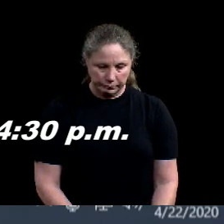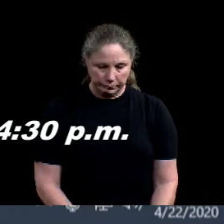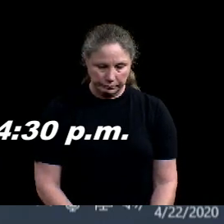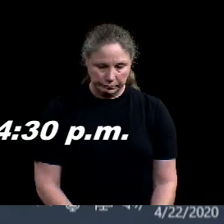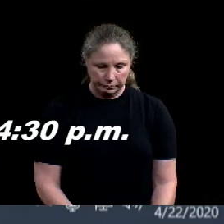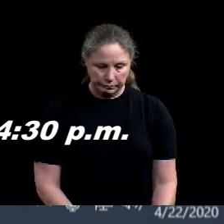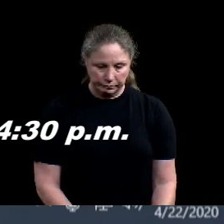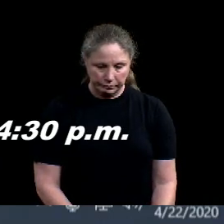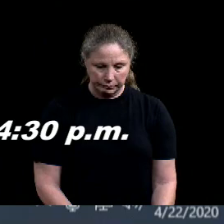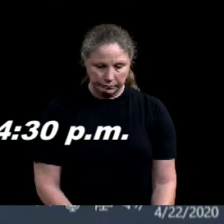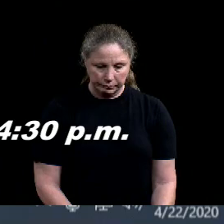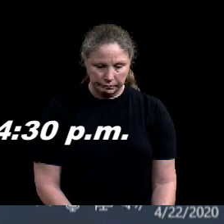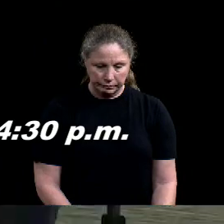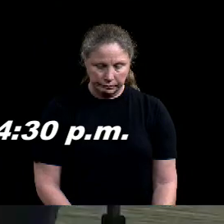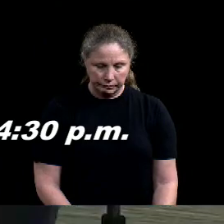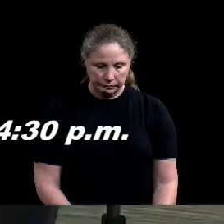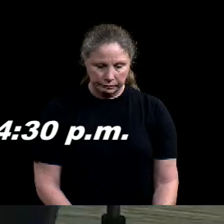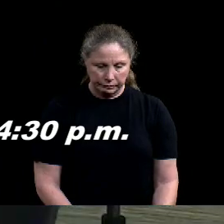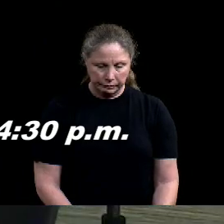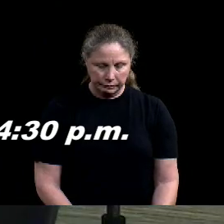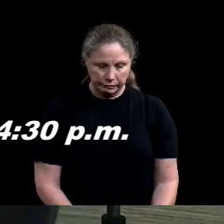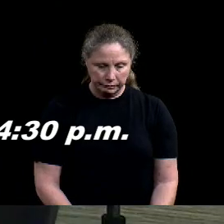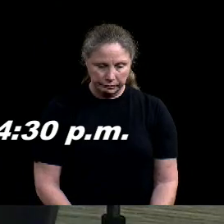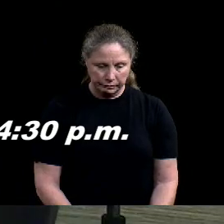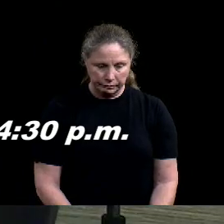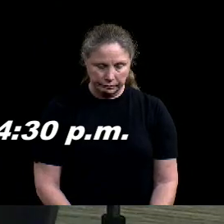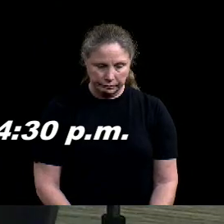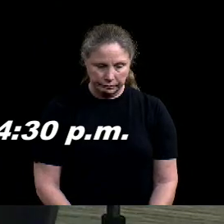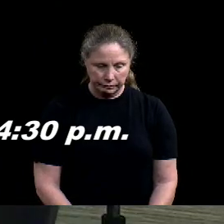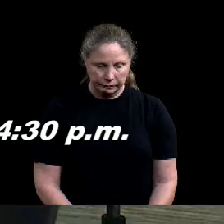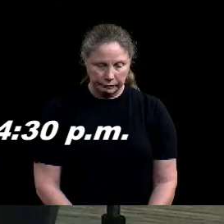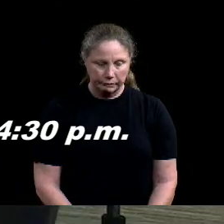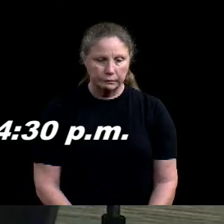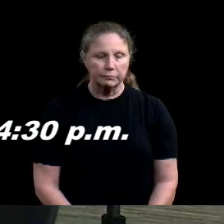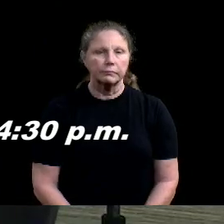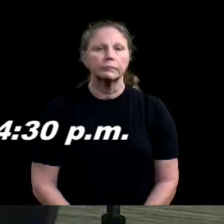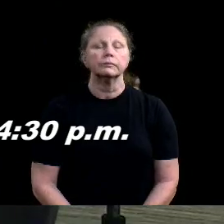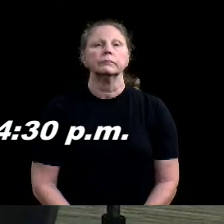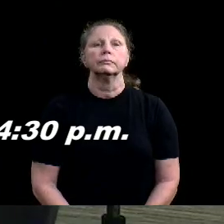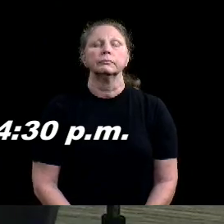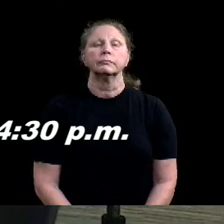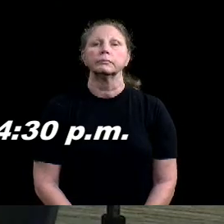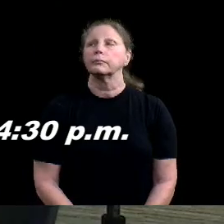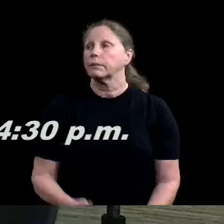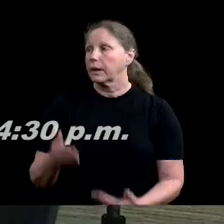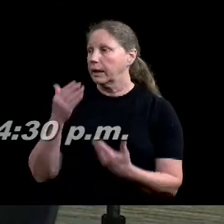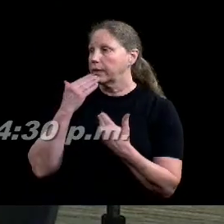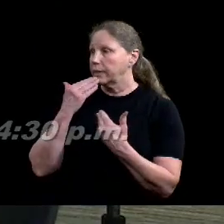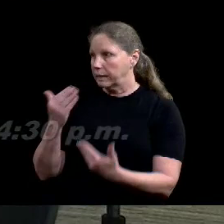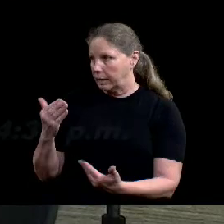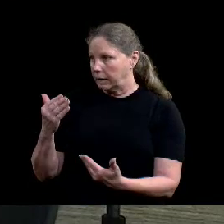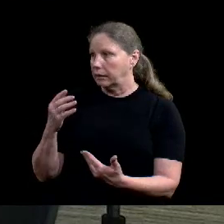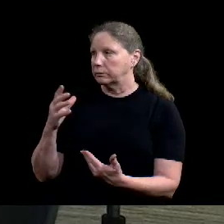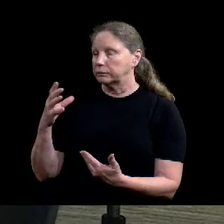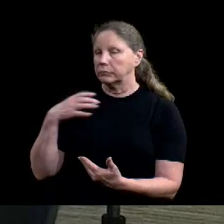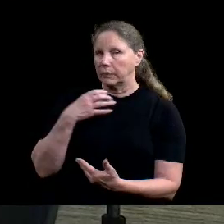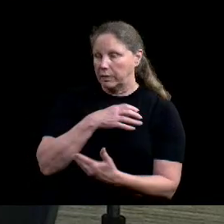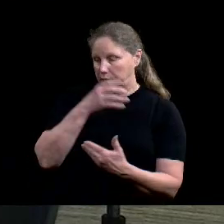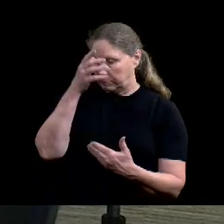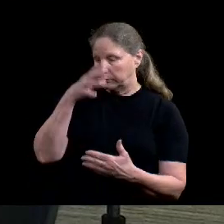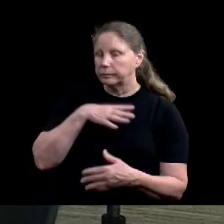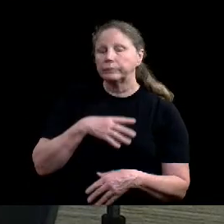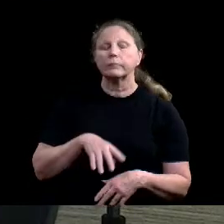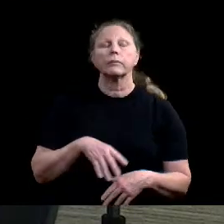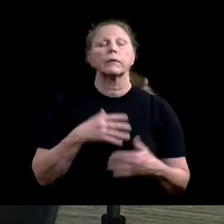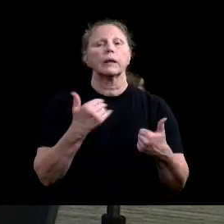wccc.tv. Thank you. Thank you, Councilman Sabito. Joining us today, like last time, but this time